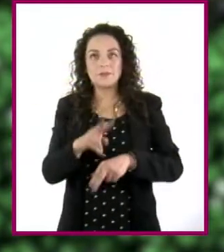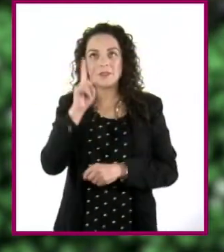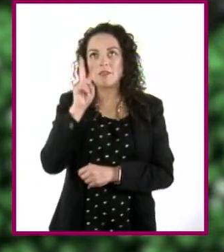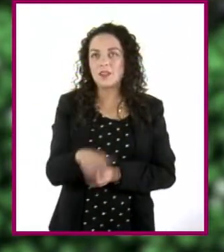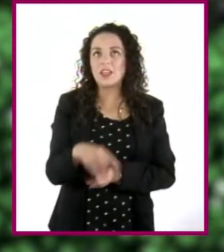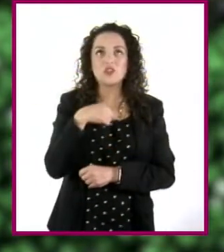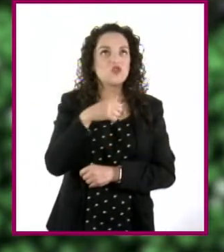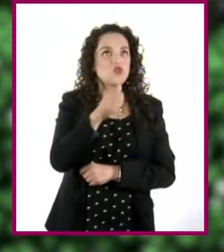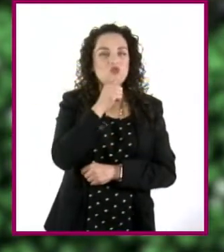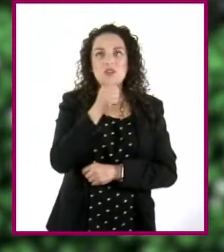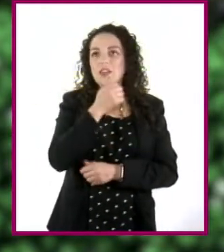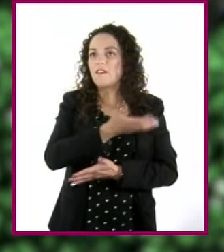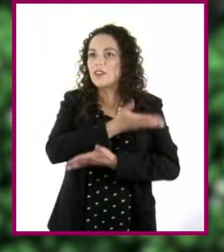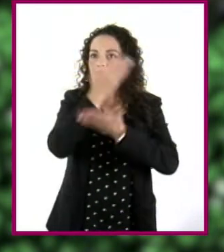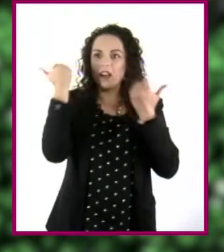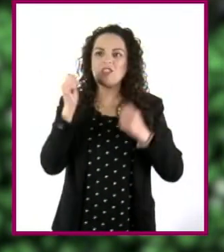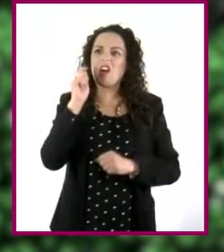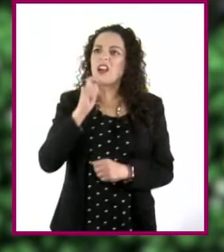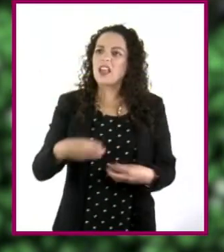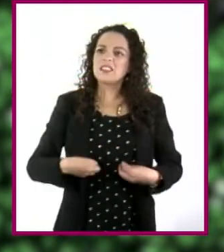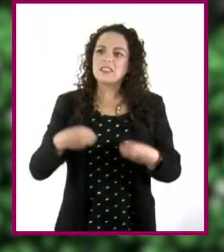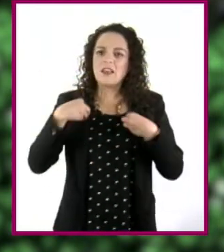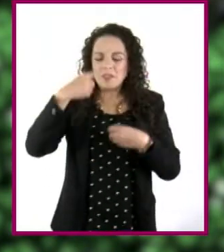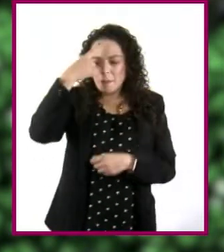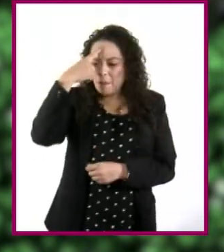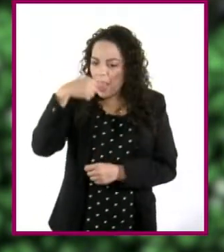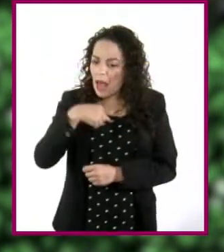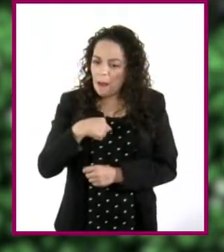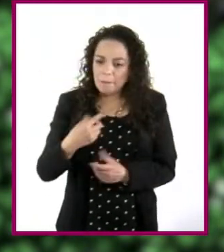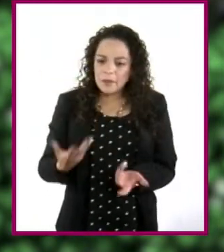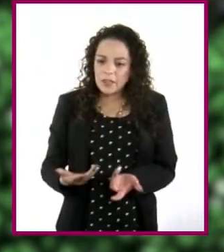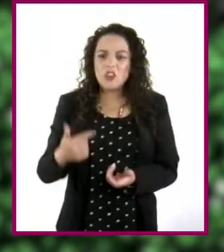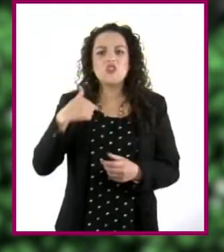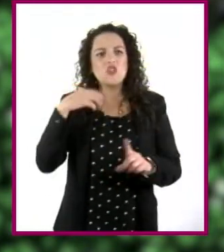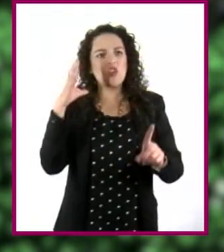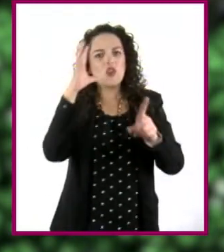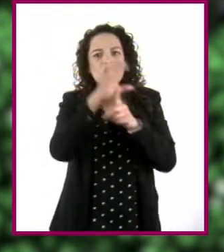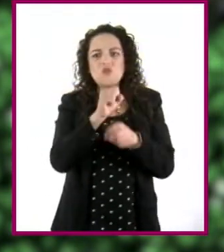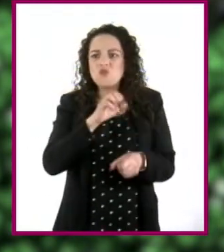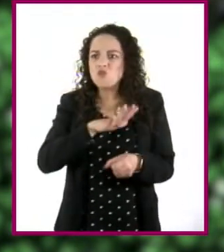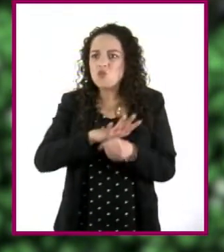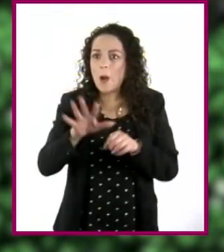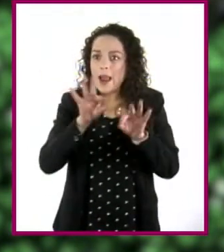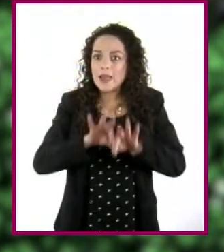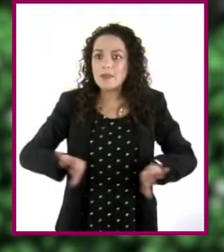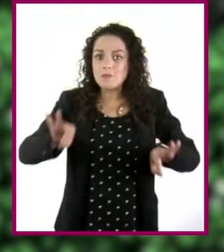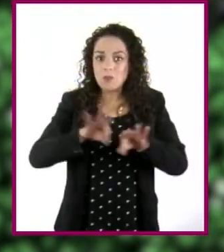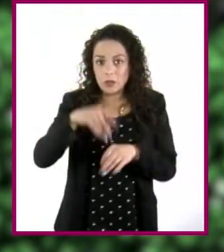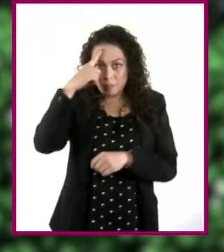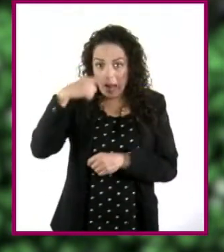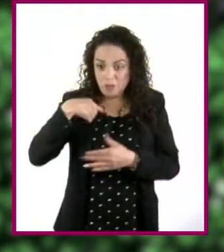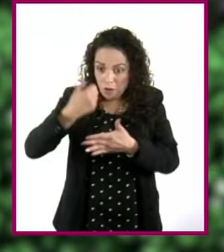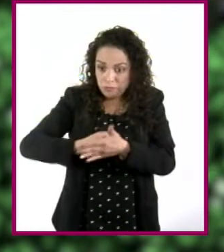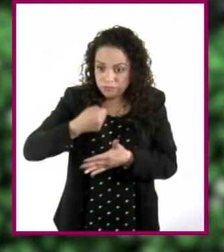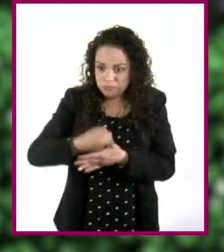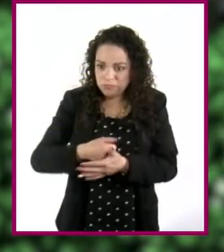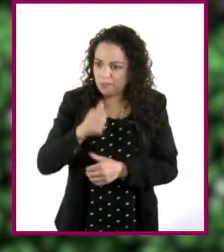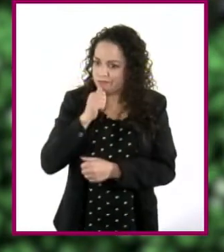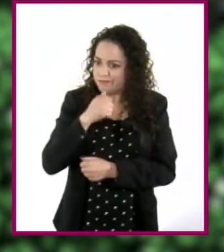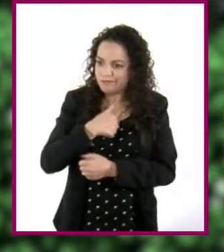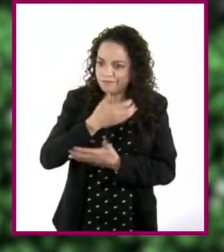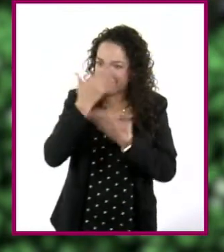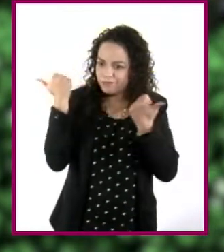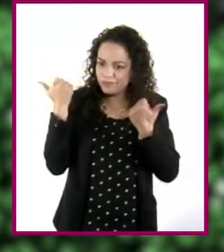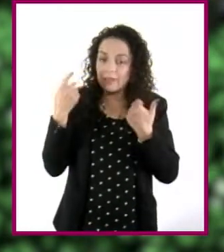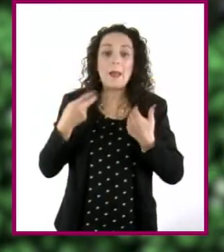saber todavía de qué se trata la vida para mí, ni cuál es el objetivo que me parece importante perseguir. Pero sí sé que